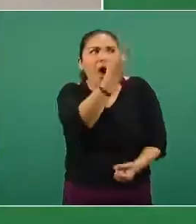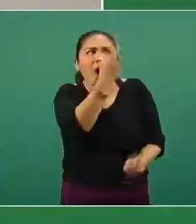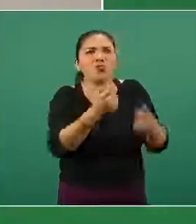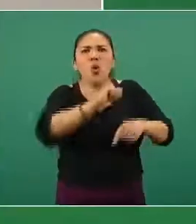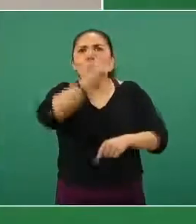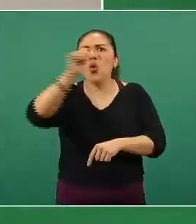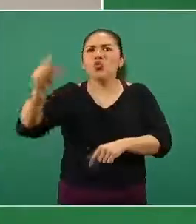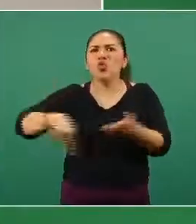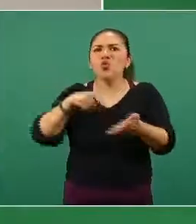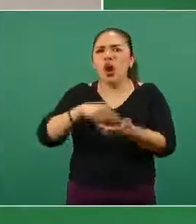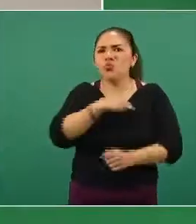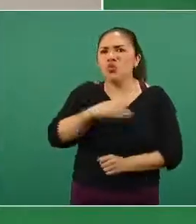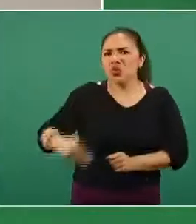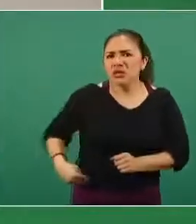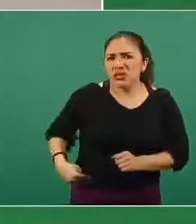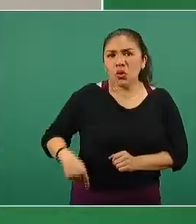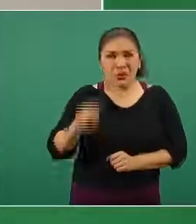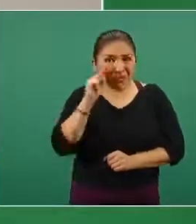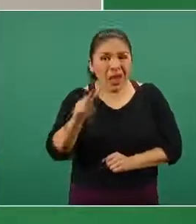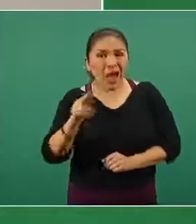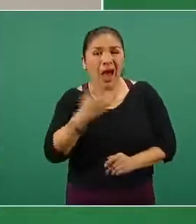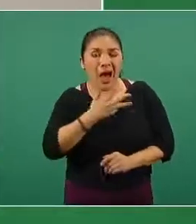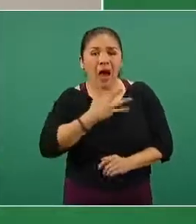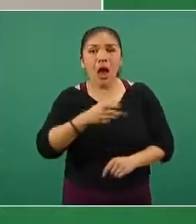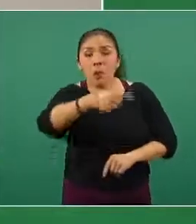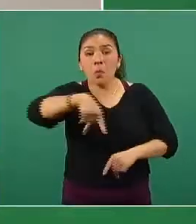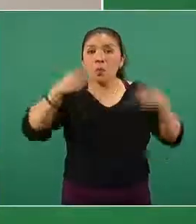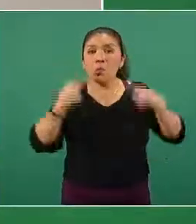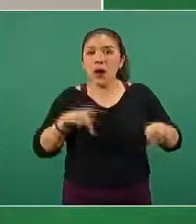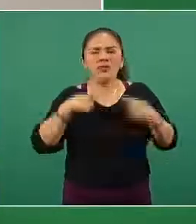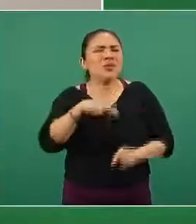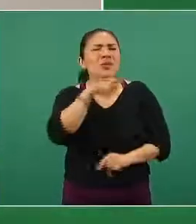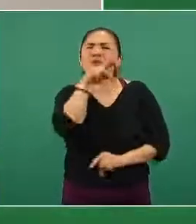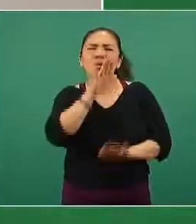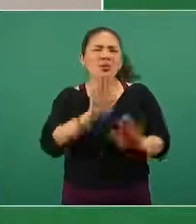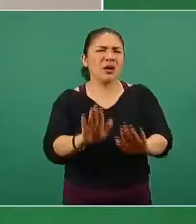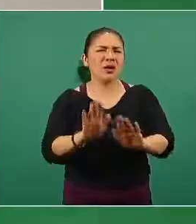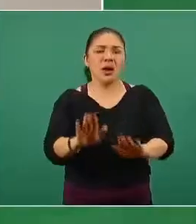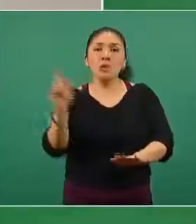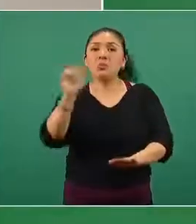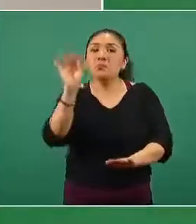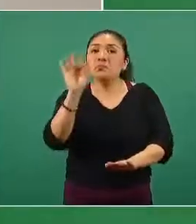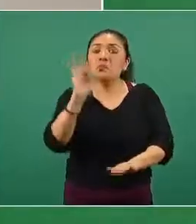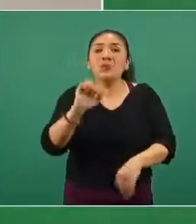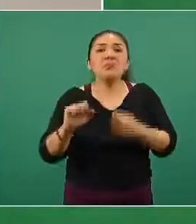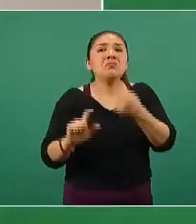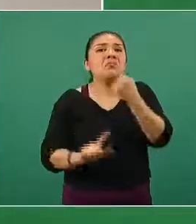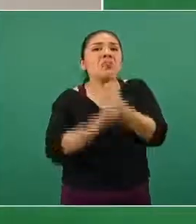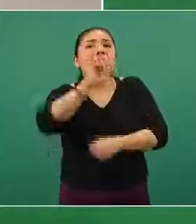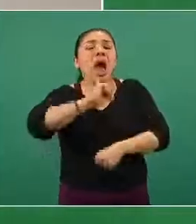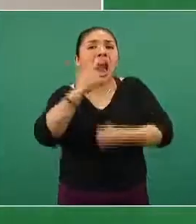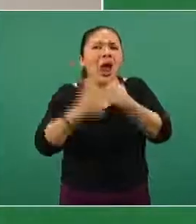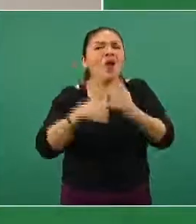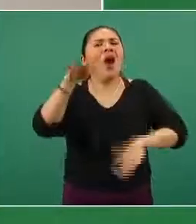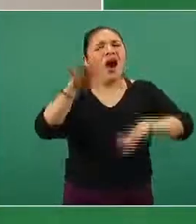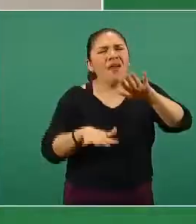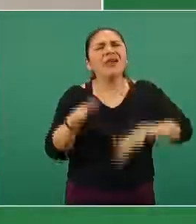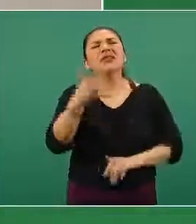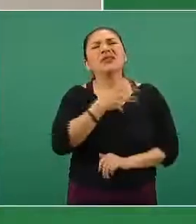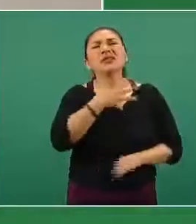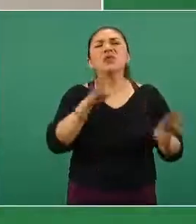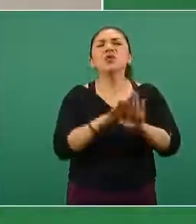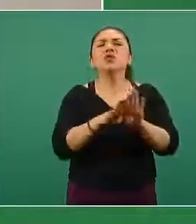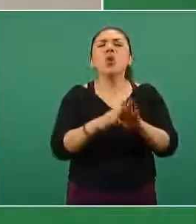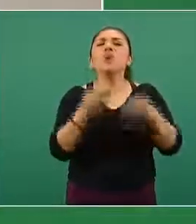otros municipios o entidades federativas, a las personas que no se preocupen si por algún motivo muchas veces hay